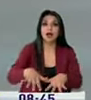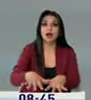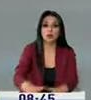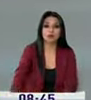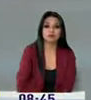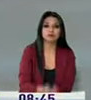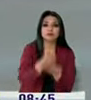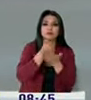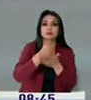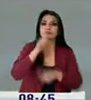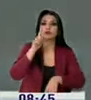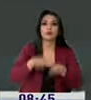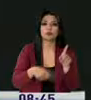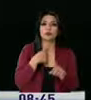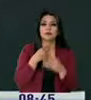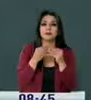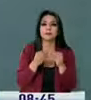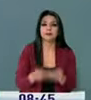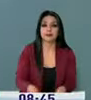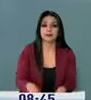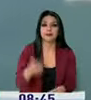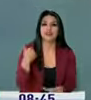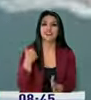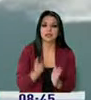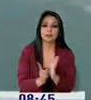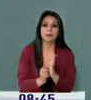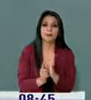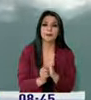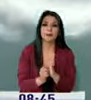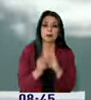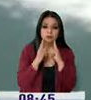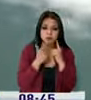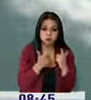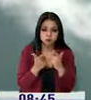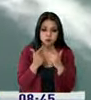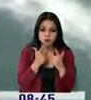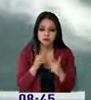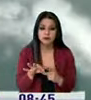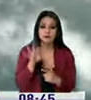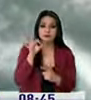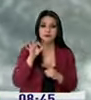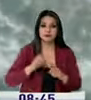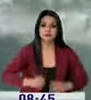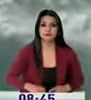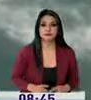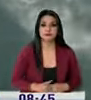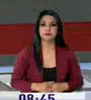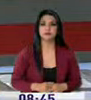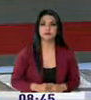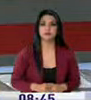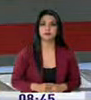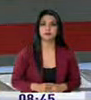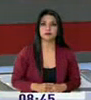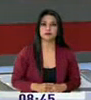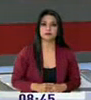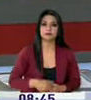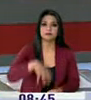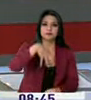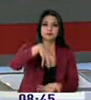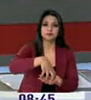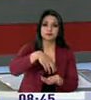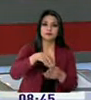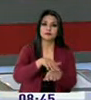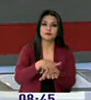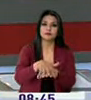después recuperarlos. Contaban con localizadores satelitales, informó Iván Casamen. En la provincia